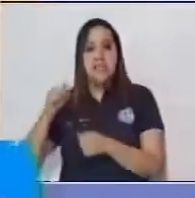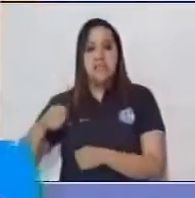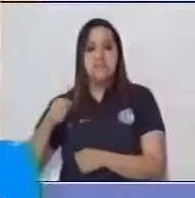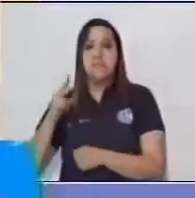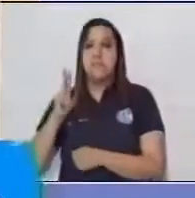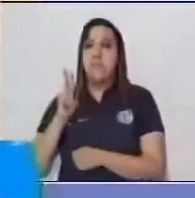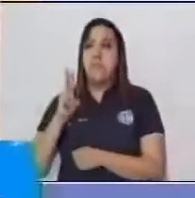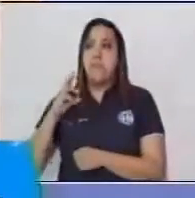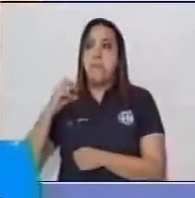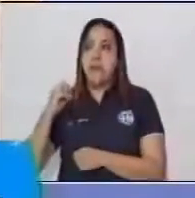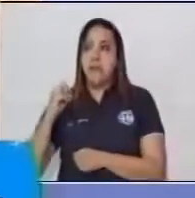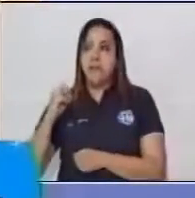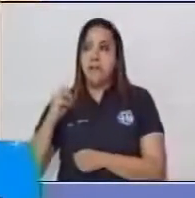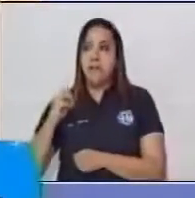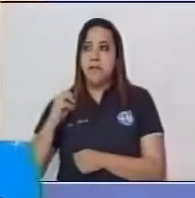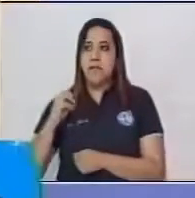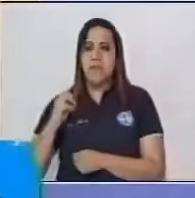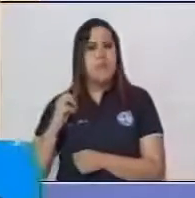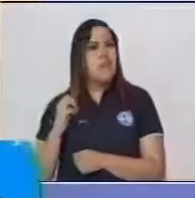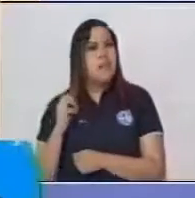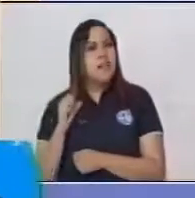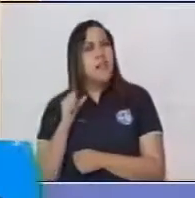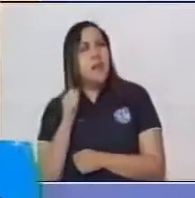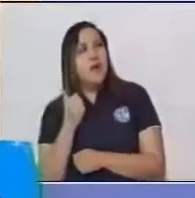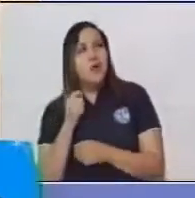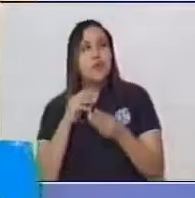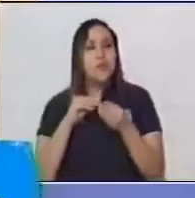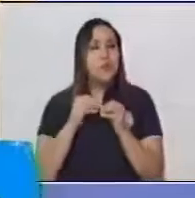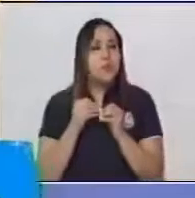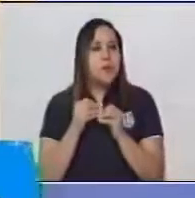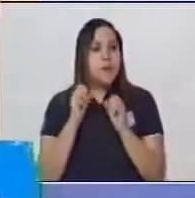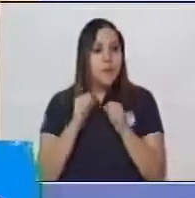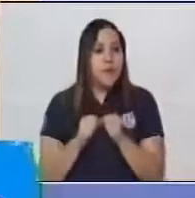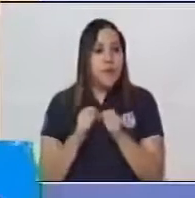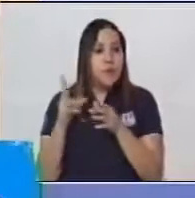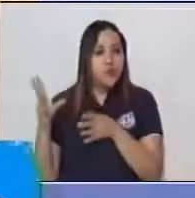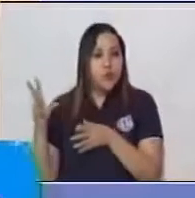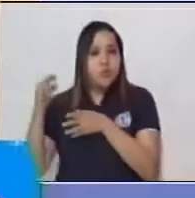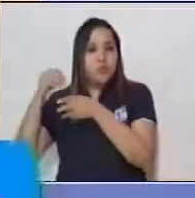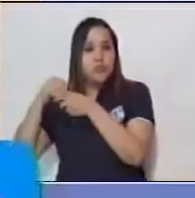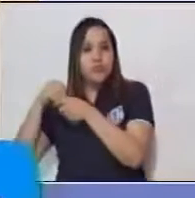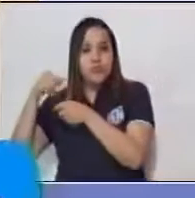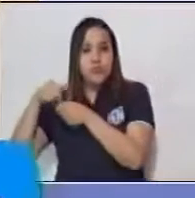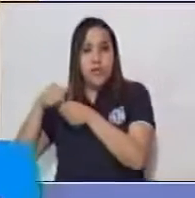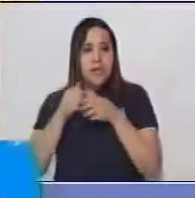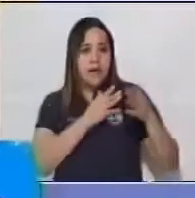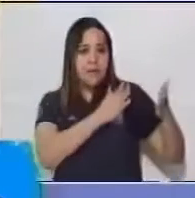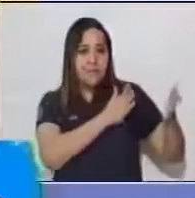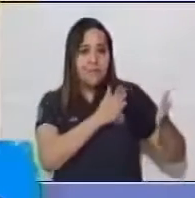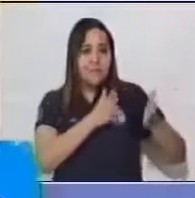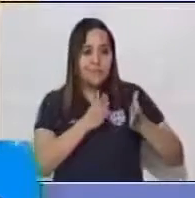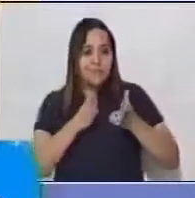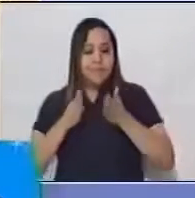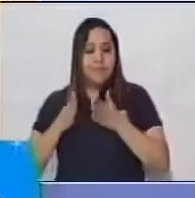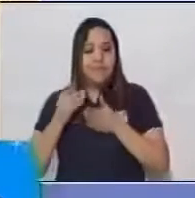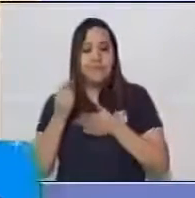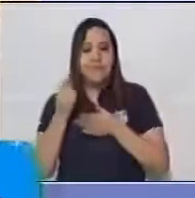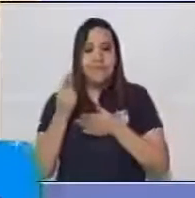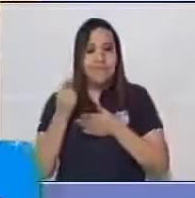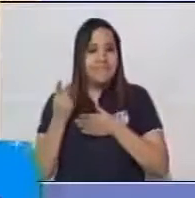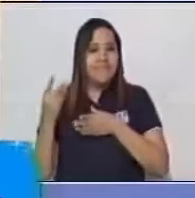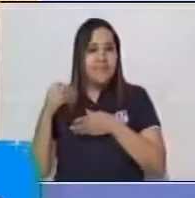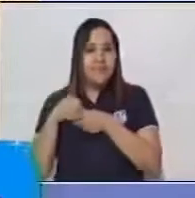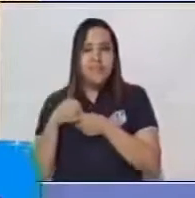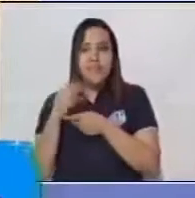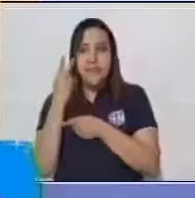20. ¿Qué número podemos agregar entonces? ¿O qué número sigue en esa sucesión o progresión?